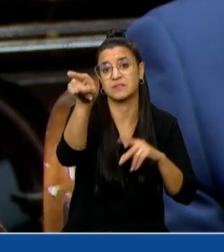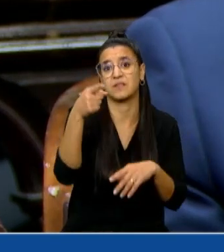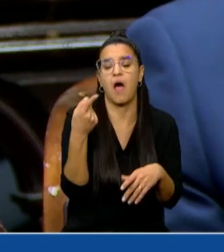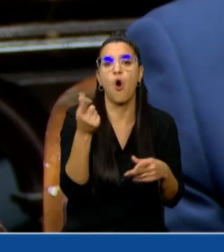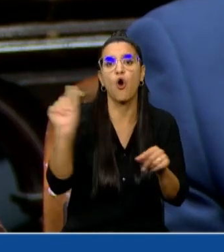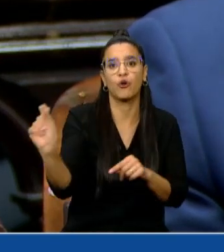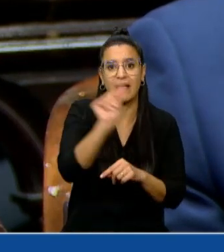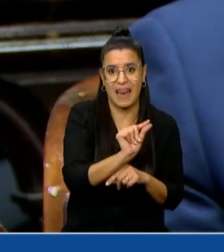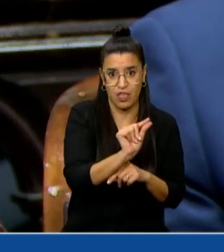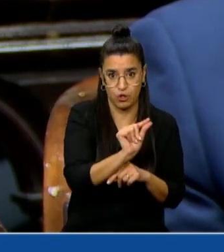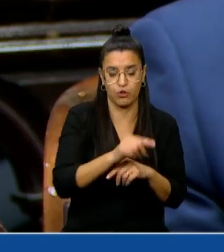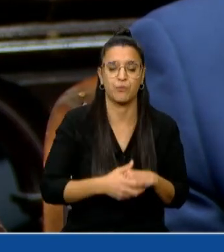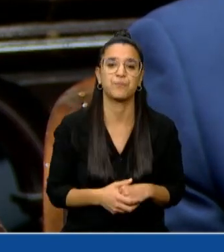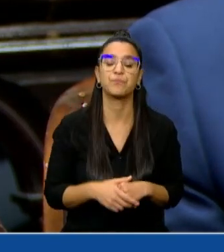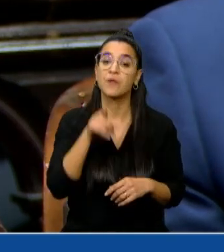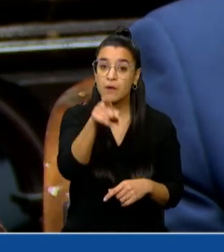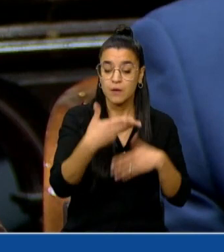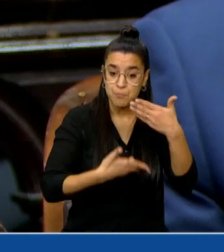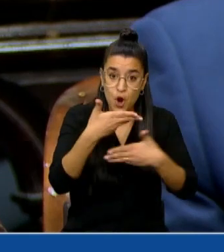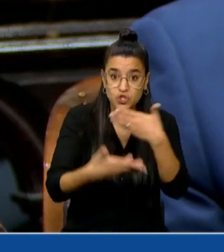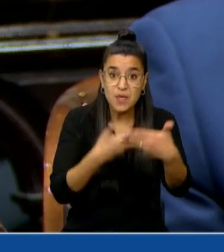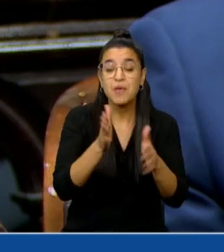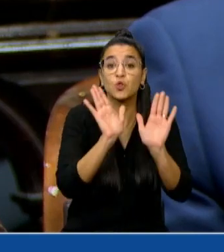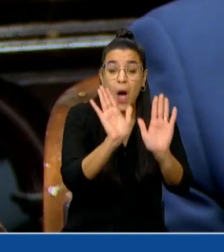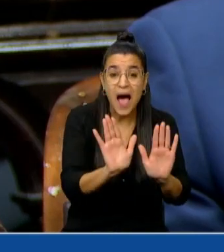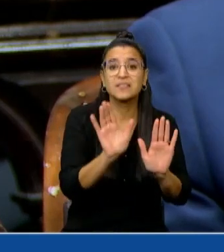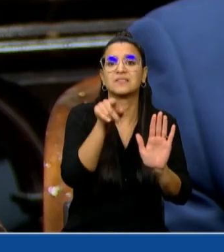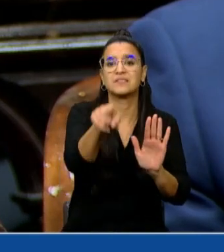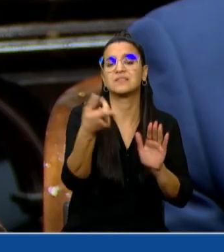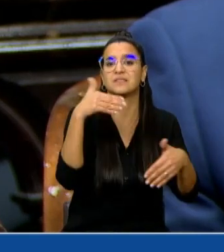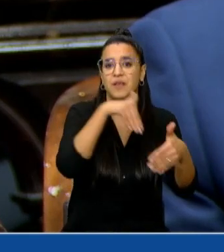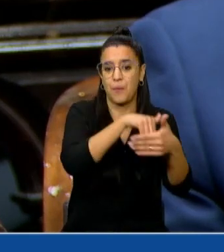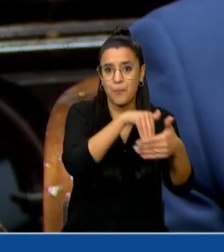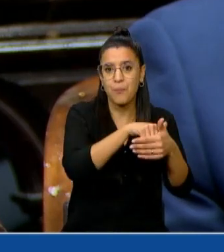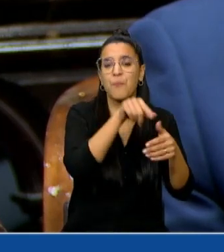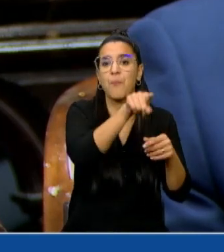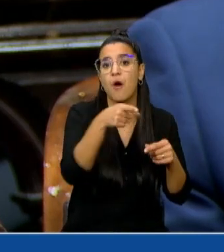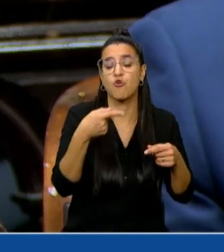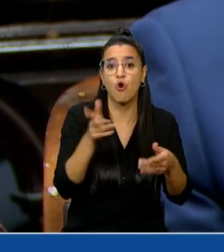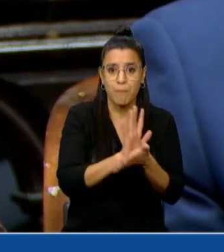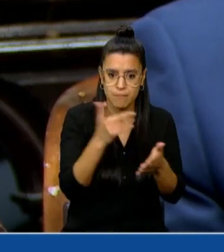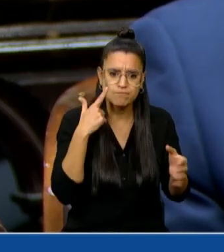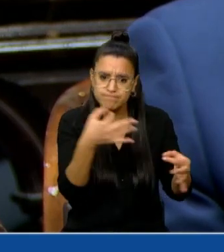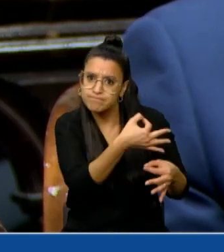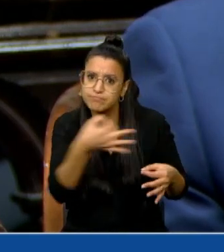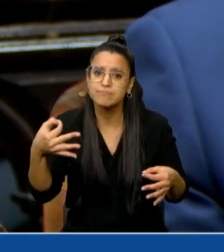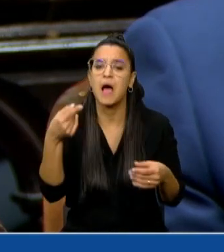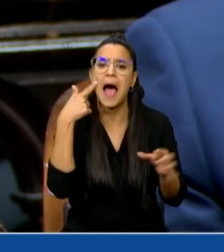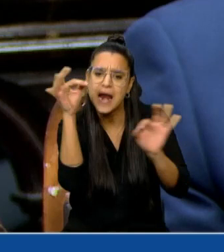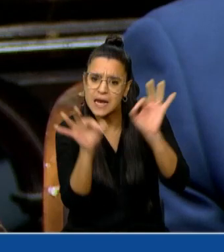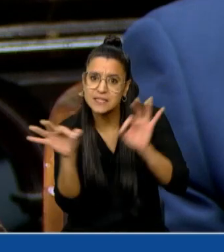misma, determinando el procedimiento que las entidades financieras aplicarán para validar y analizar